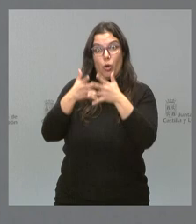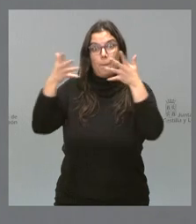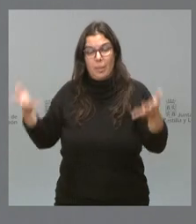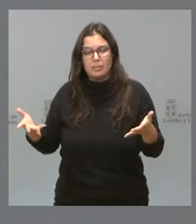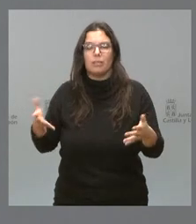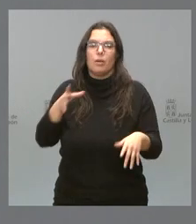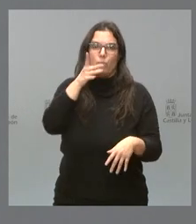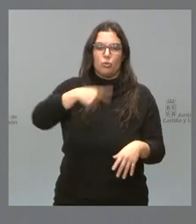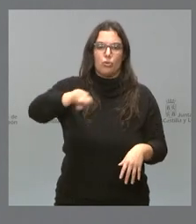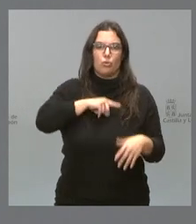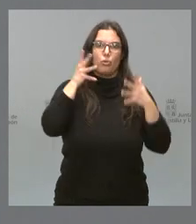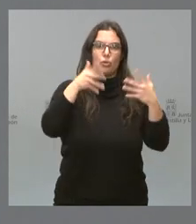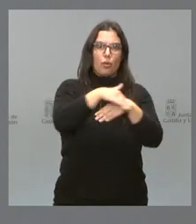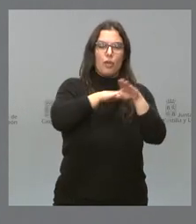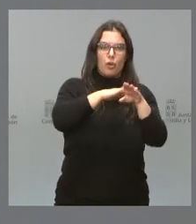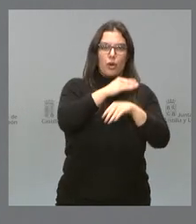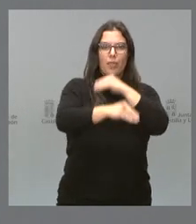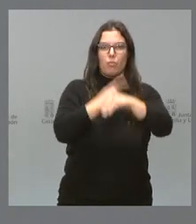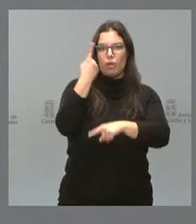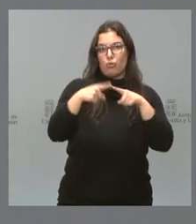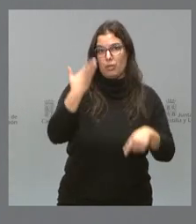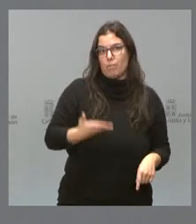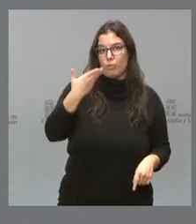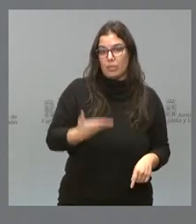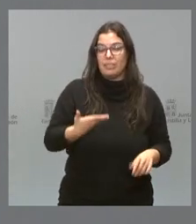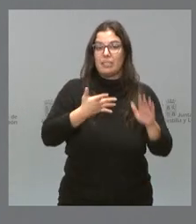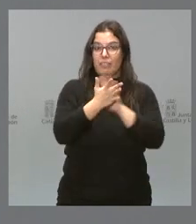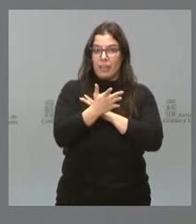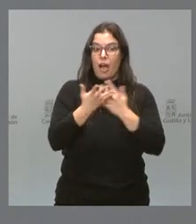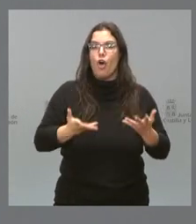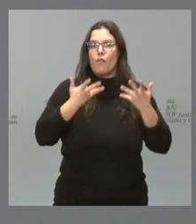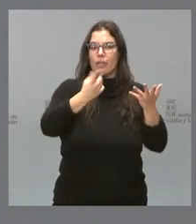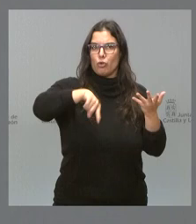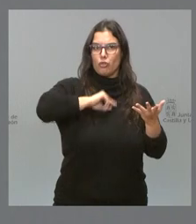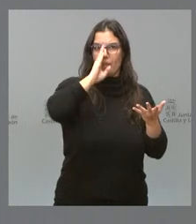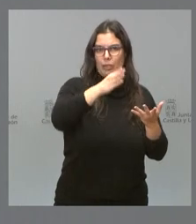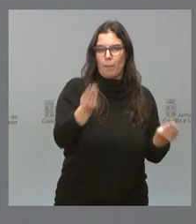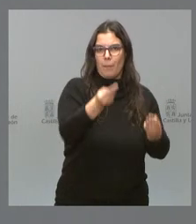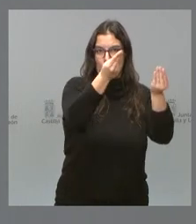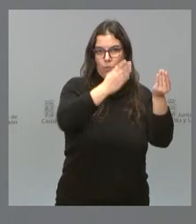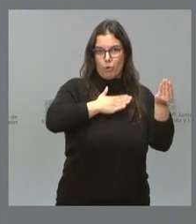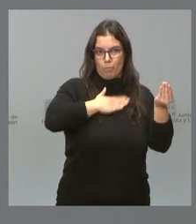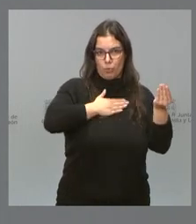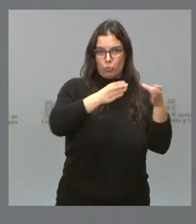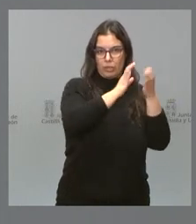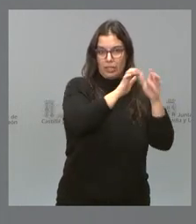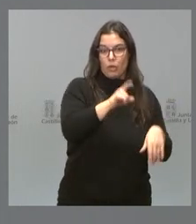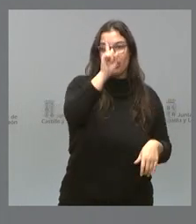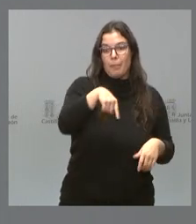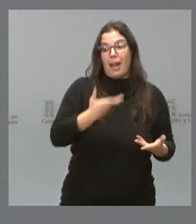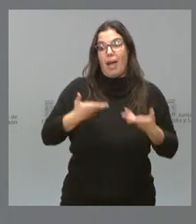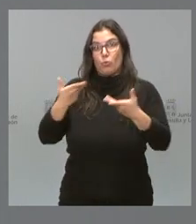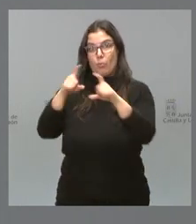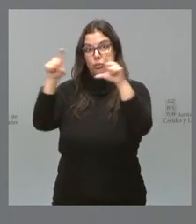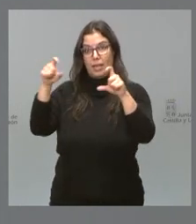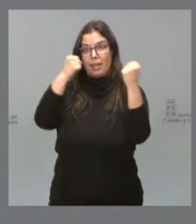hoy hacemos en el consejo de gobierno algo muy importante no solamente Seguimos avanzando en la prestación directa de servicios públicos parte de la junta de Castilla y león sino que damos ayudas